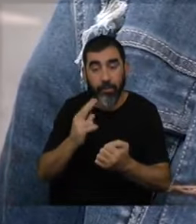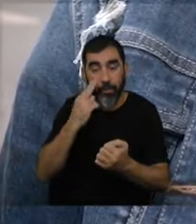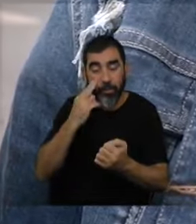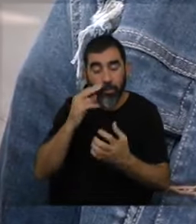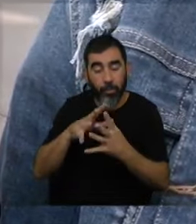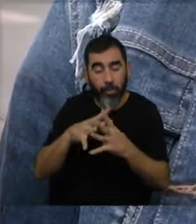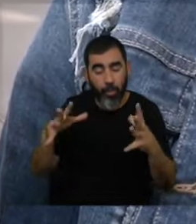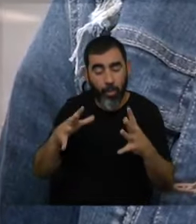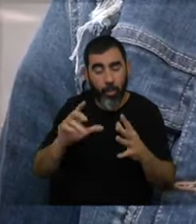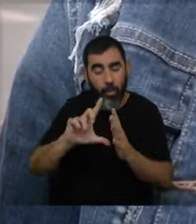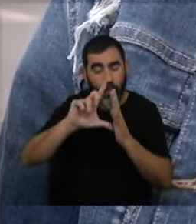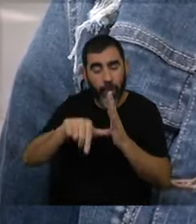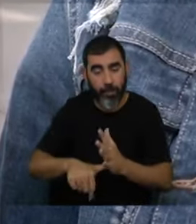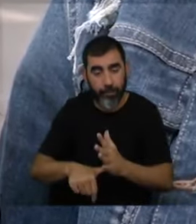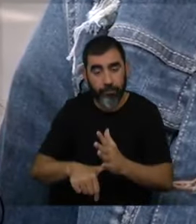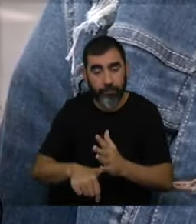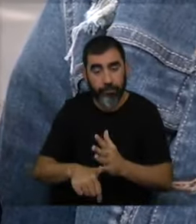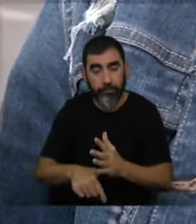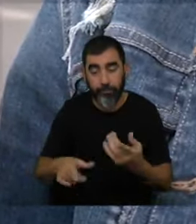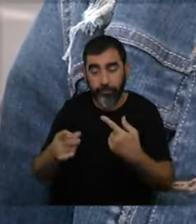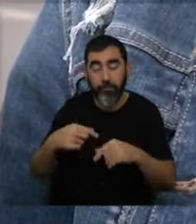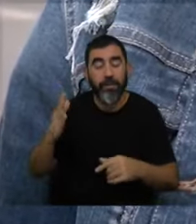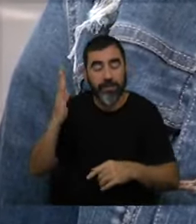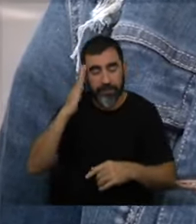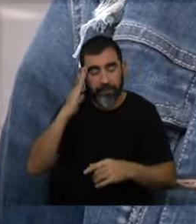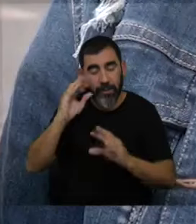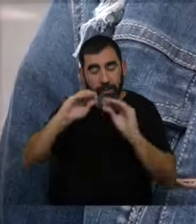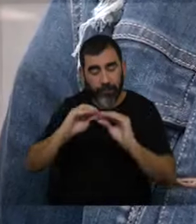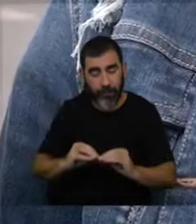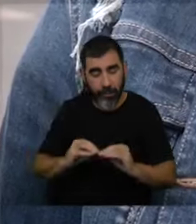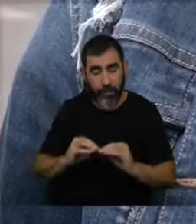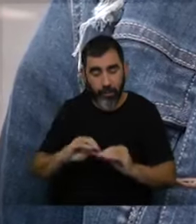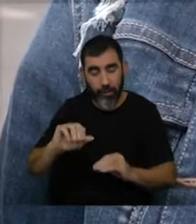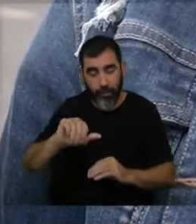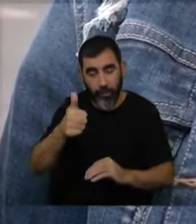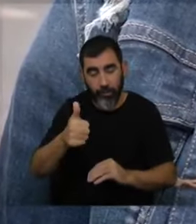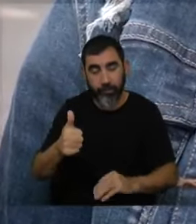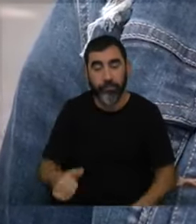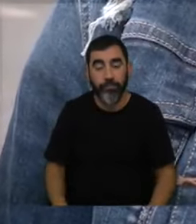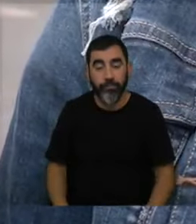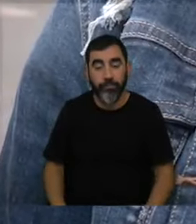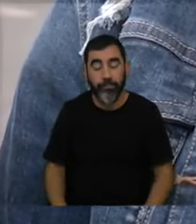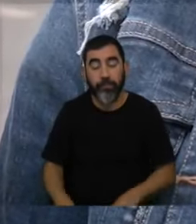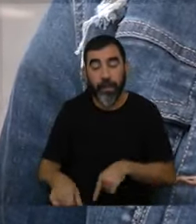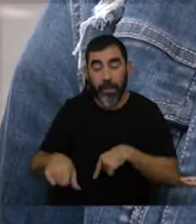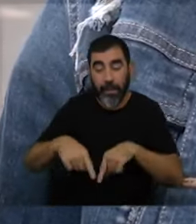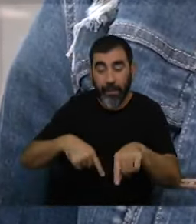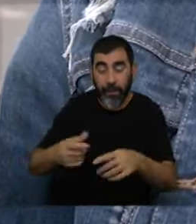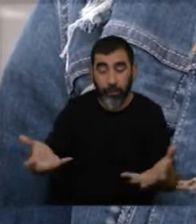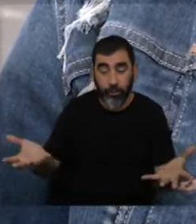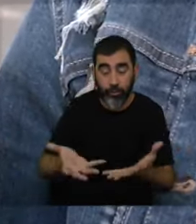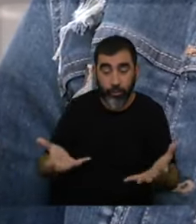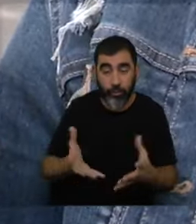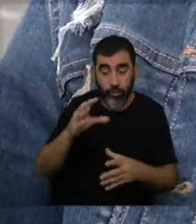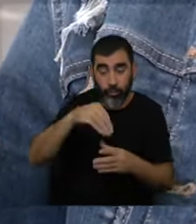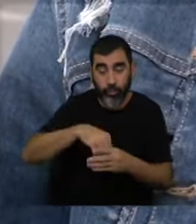una gran demora y nosotros estamos al tanto de los presupuestos que se han obtenido e de la gestión que tienen actualmente